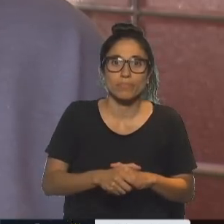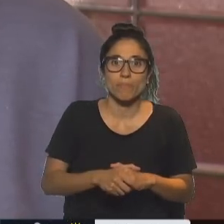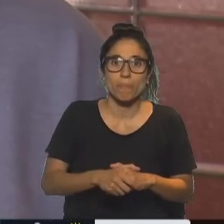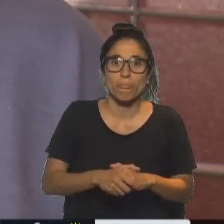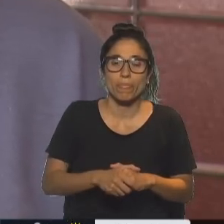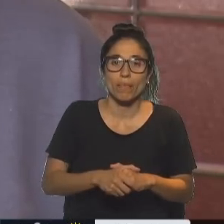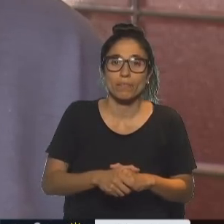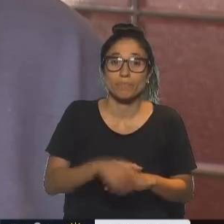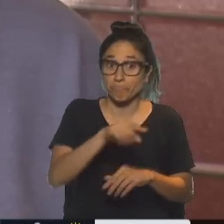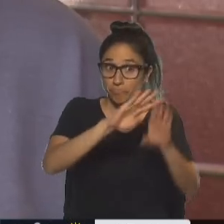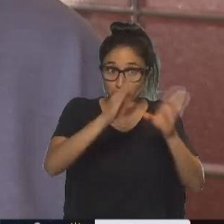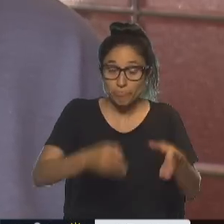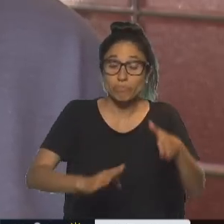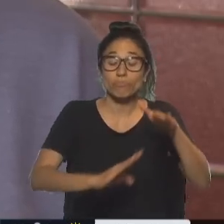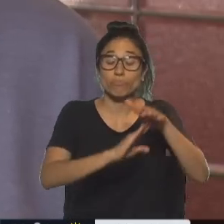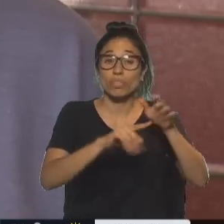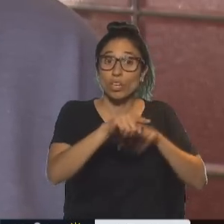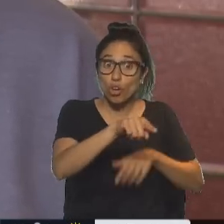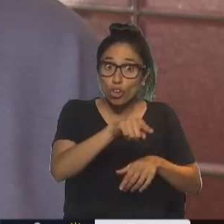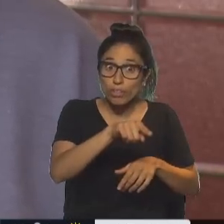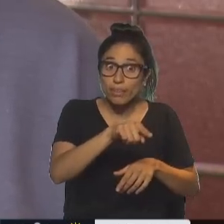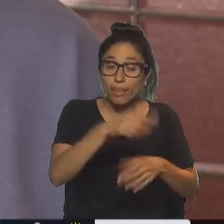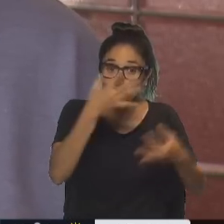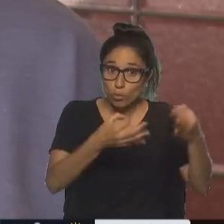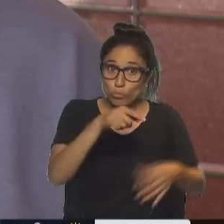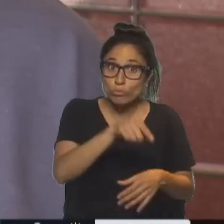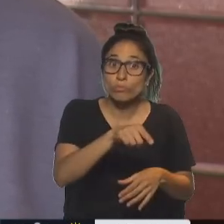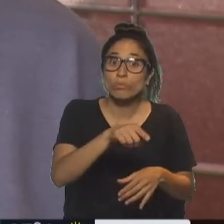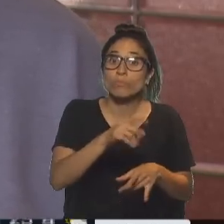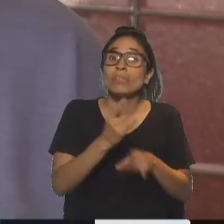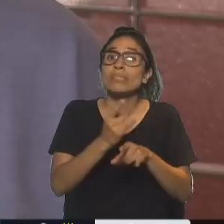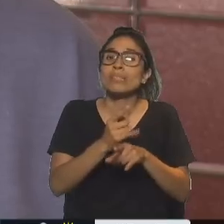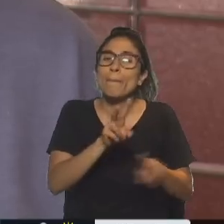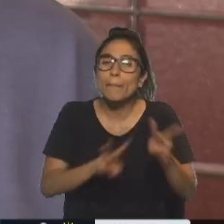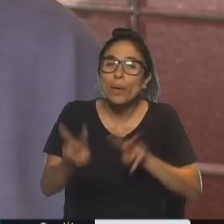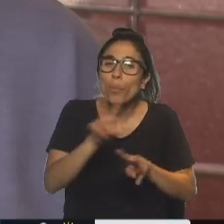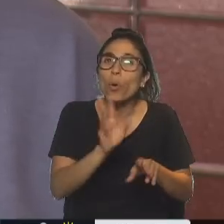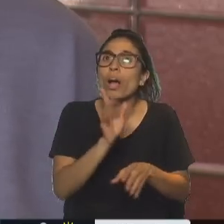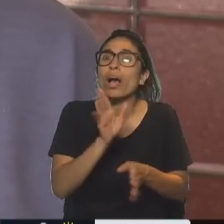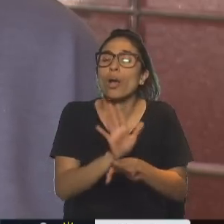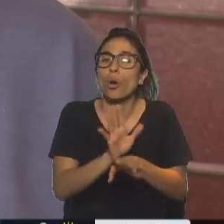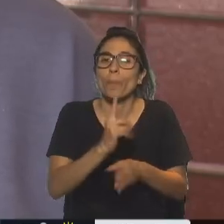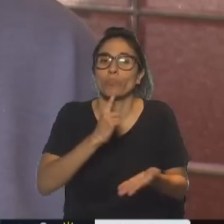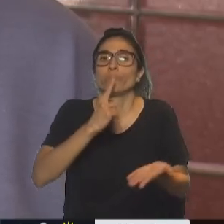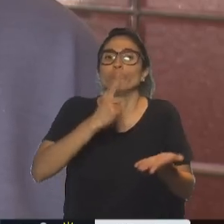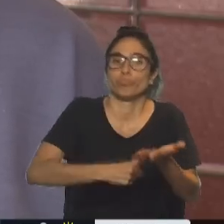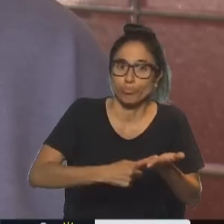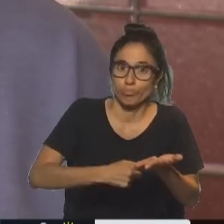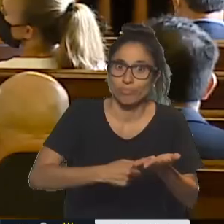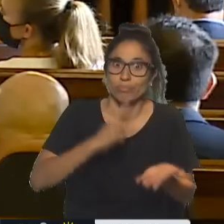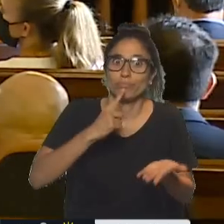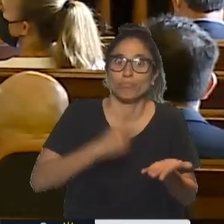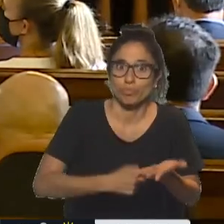misma Corte es la que va a pretender dictar sentencias de fondo y ya ha prejuzgado sobre el fondo de la